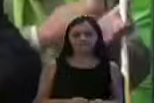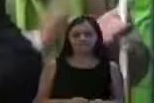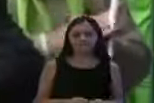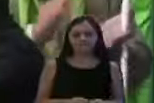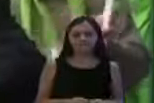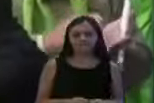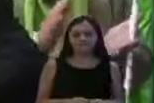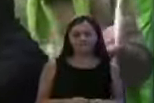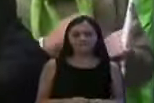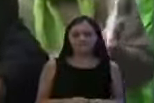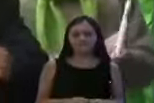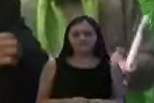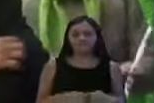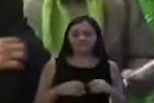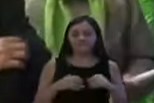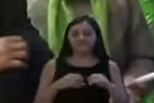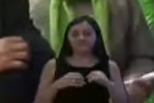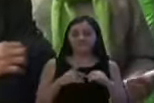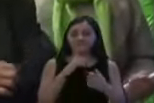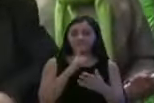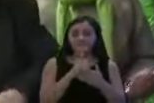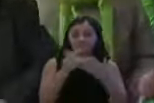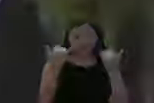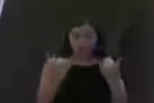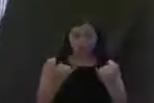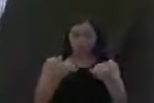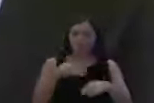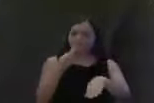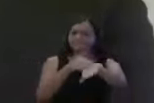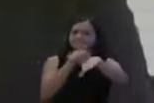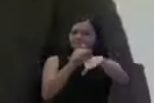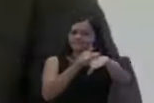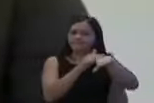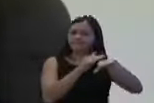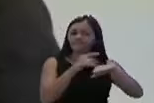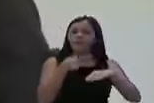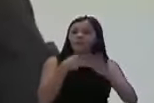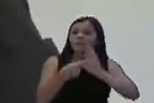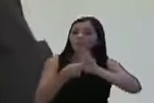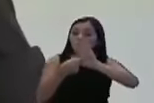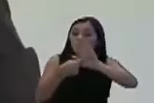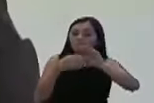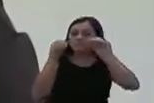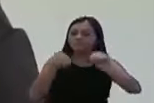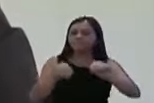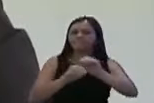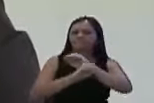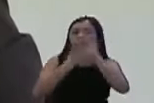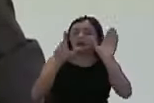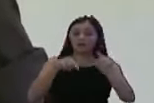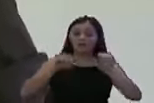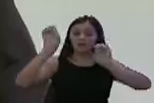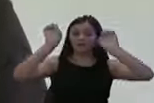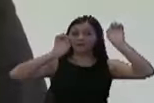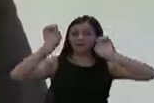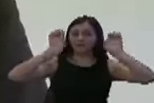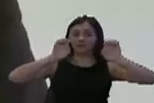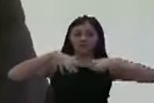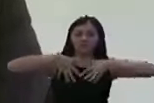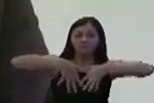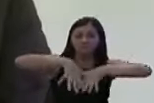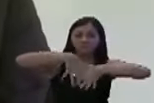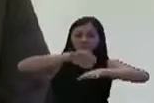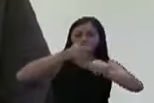social compañeros pero les insisto no se les demuestra que la estrategia esa movilización